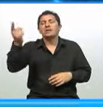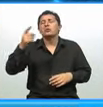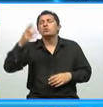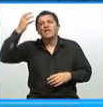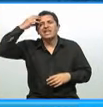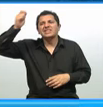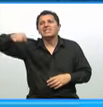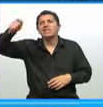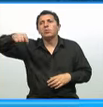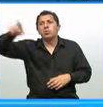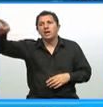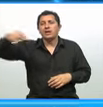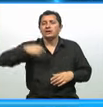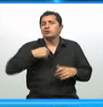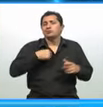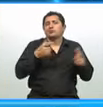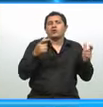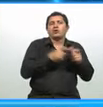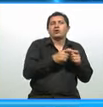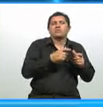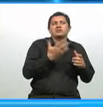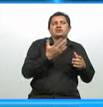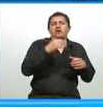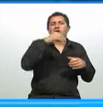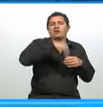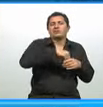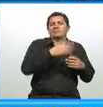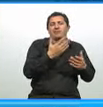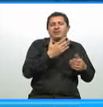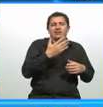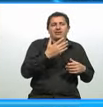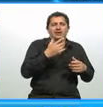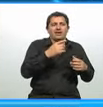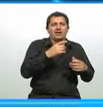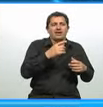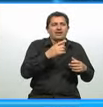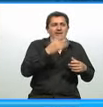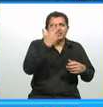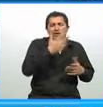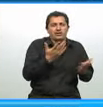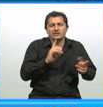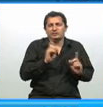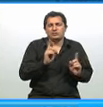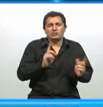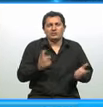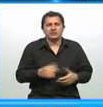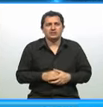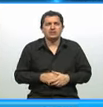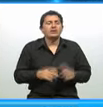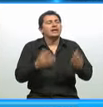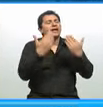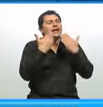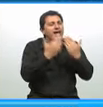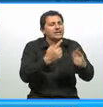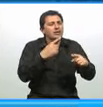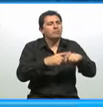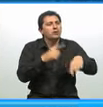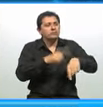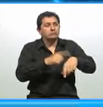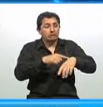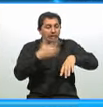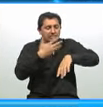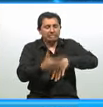Disciplina por ahí, no yo que soy un integrante y miembro del Comité Ejecutivo. Dale, bárbaro, gracias. Matías, te agradecemos por estos minutos. Ya es bastante